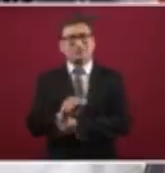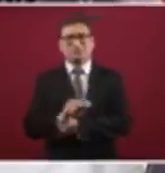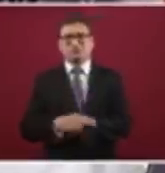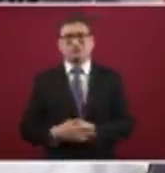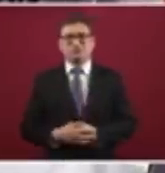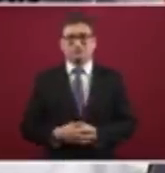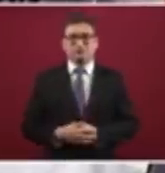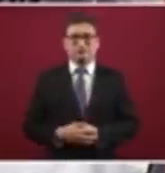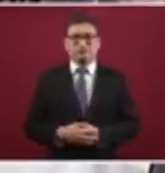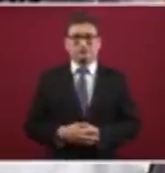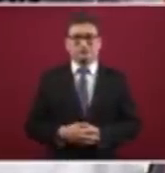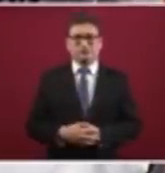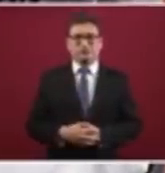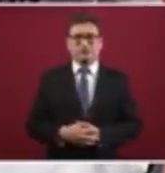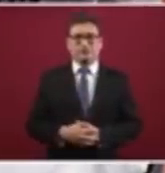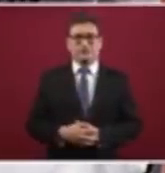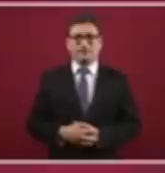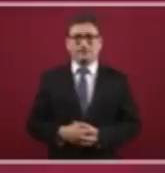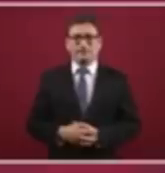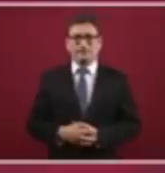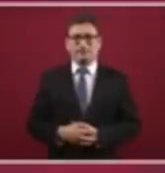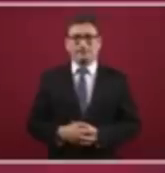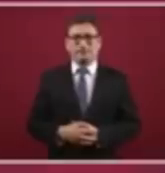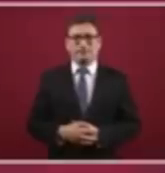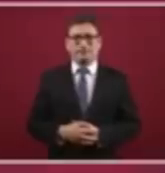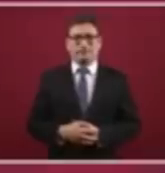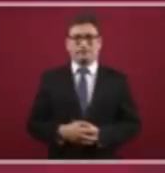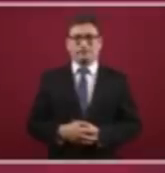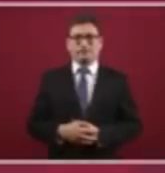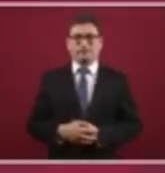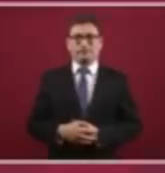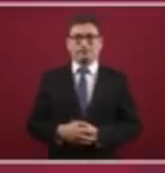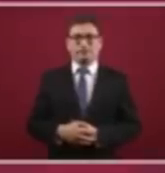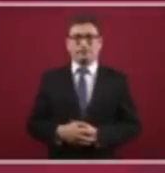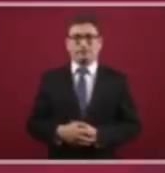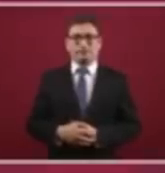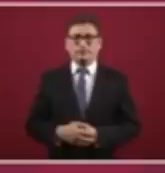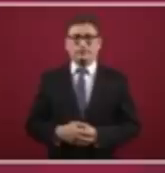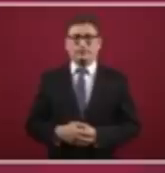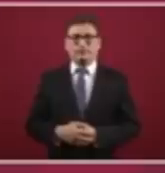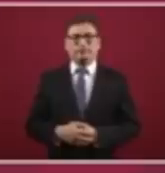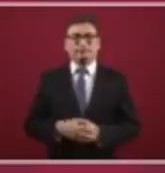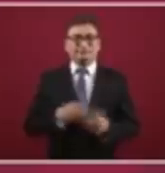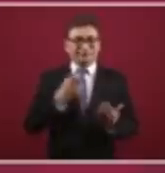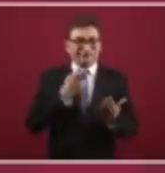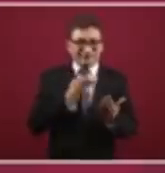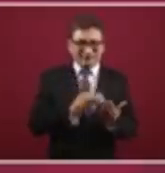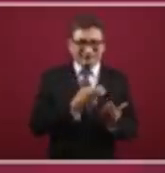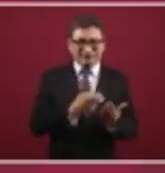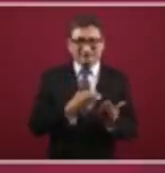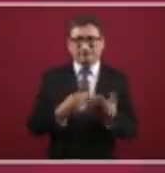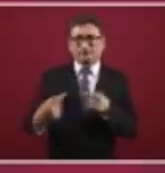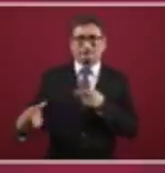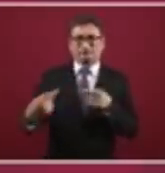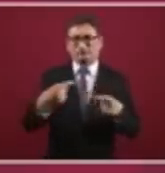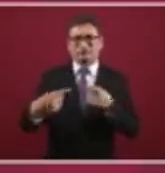sino por la dicha va causaba enfrentamientos